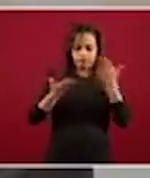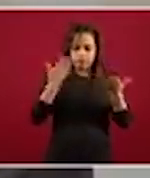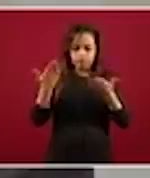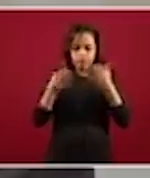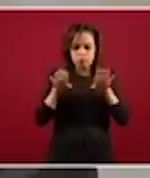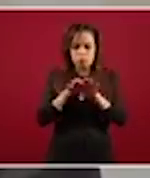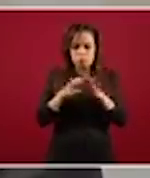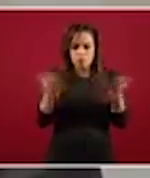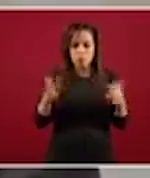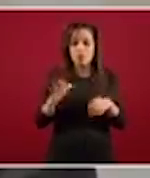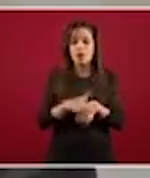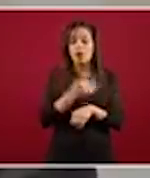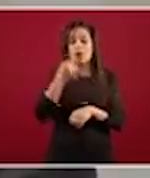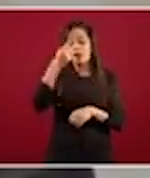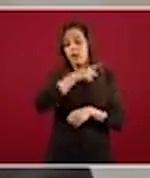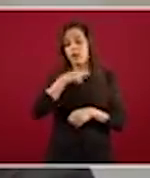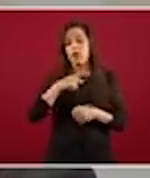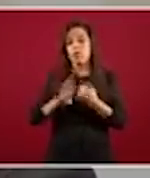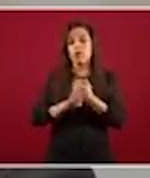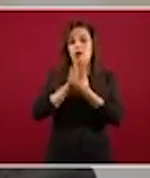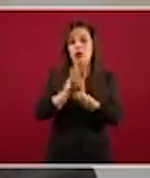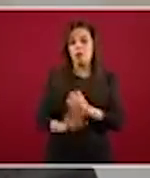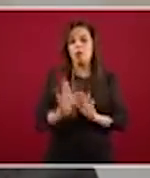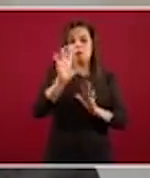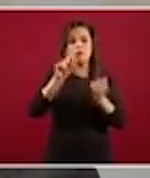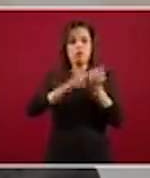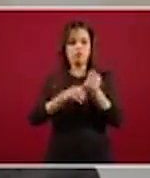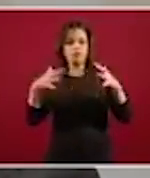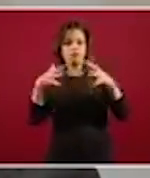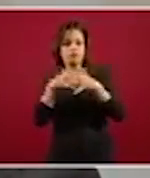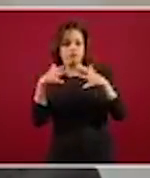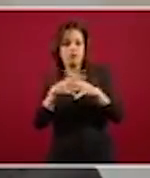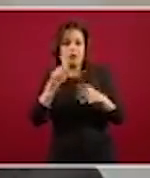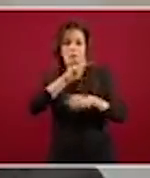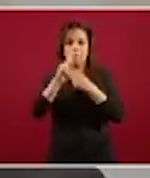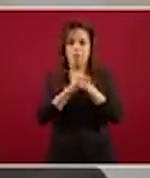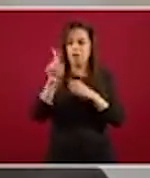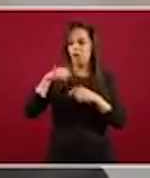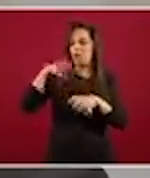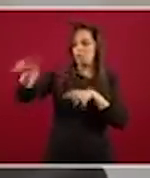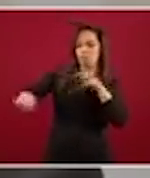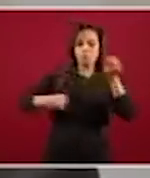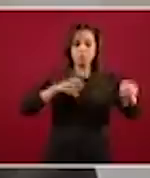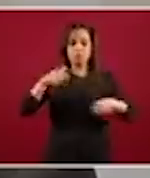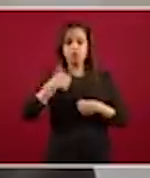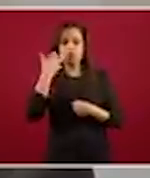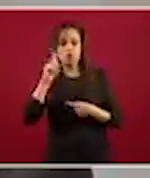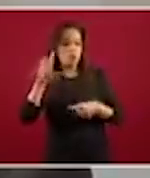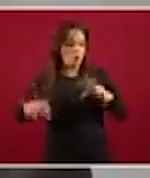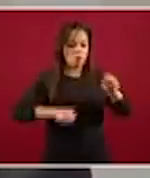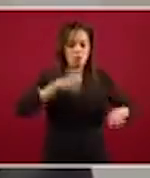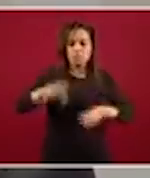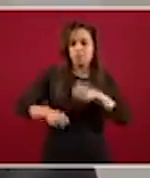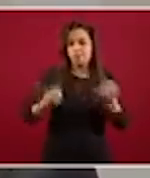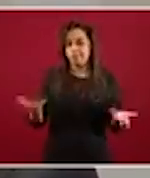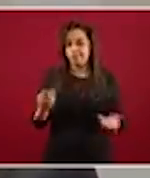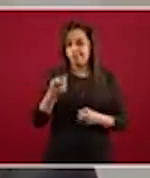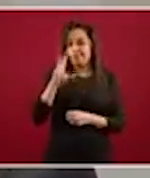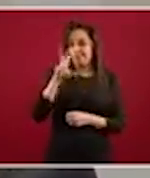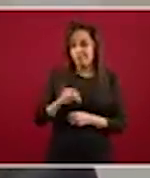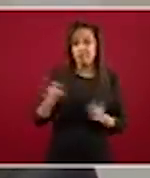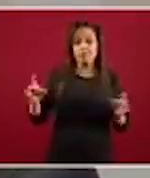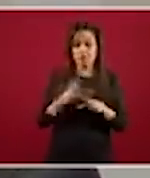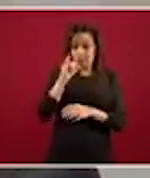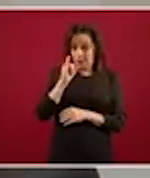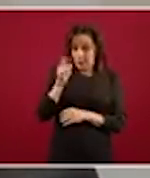países a ver quién se queda con más equipamiento y medicamentos, porque lo que vamos a provocar, si permiten eso, es un colapso de la